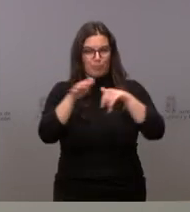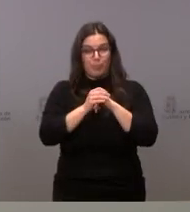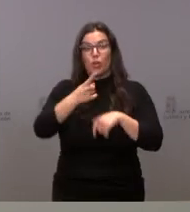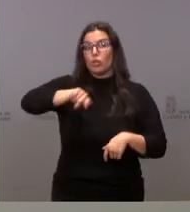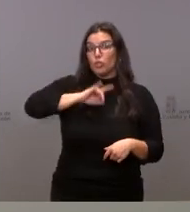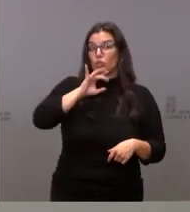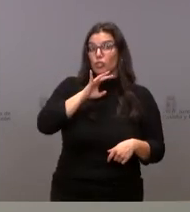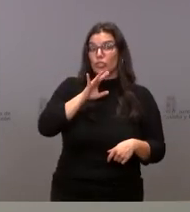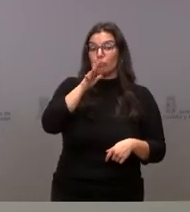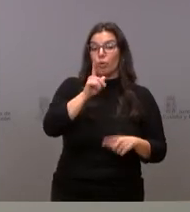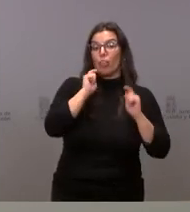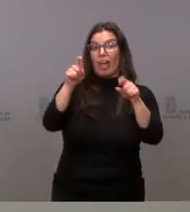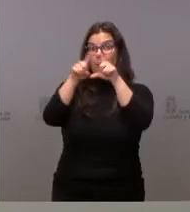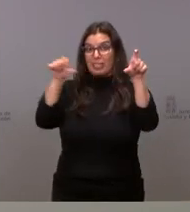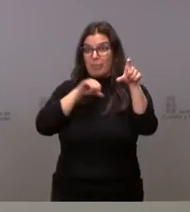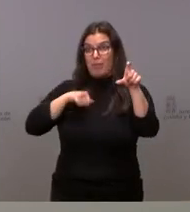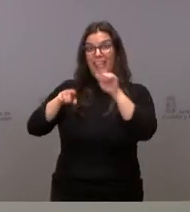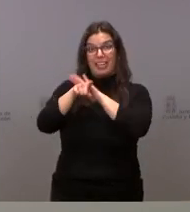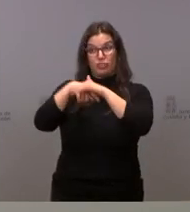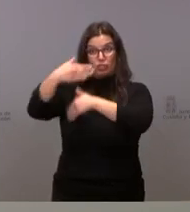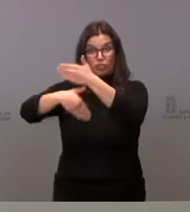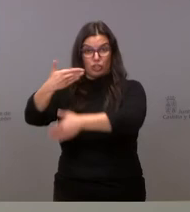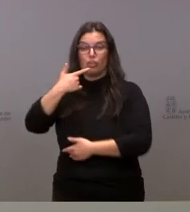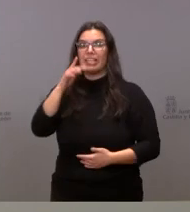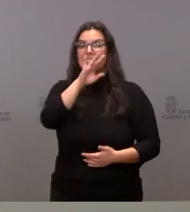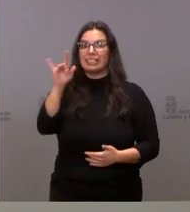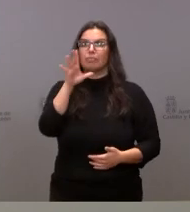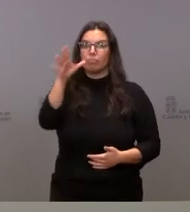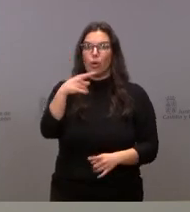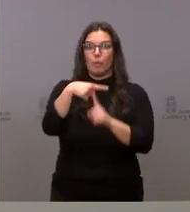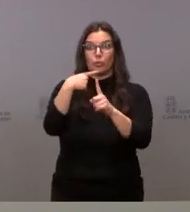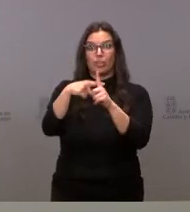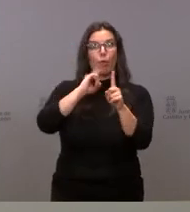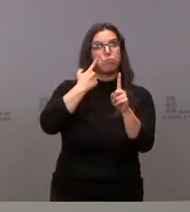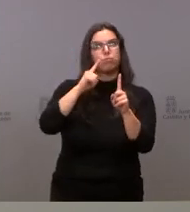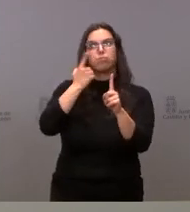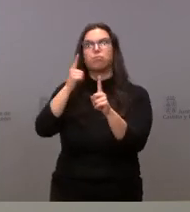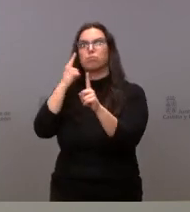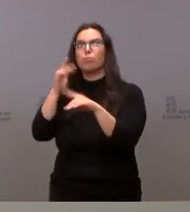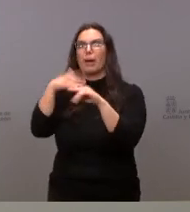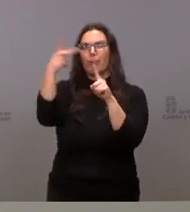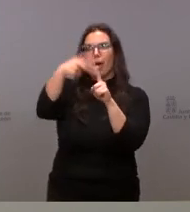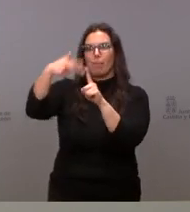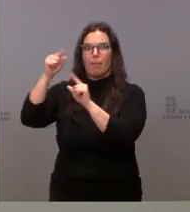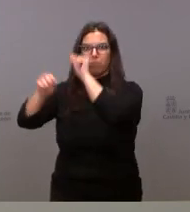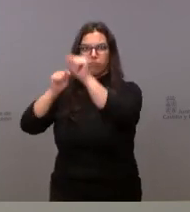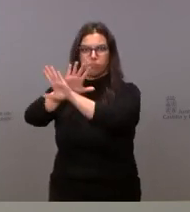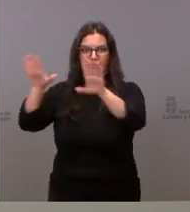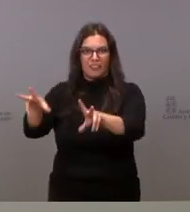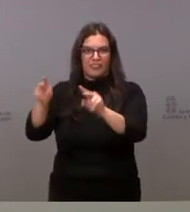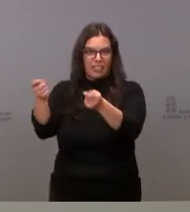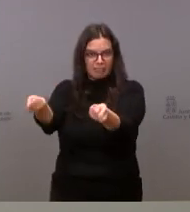añadido un número importante de positivos para disminuir las cadenas de transmisión a lo mejor se nos han ido algunos evidentemente pero si no hubiéramos hecho nada